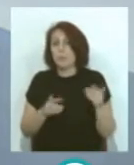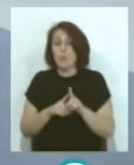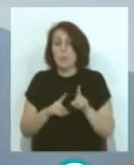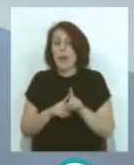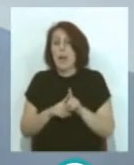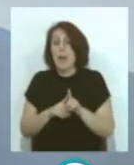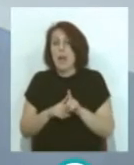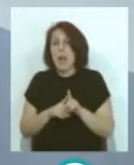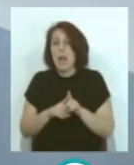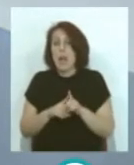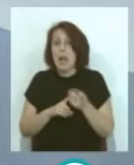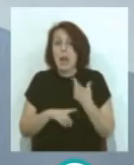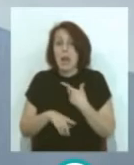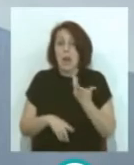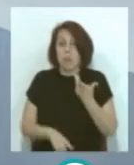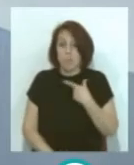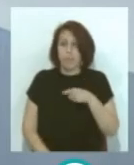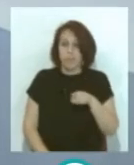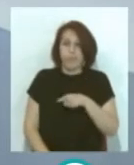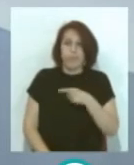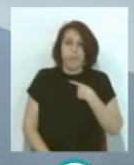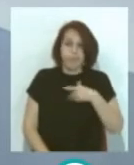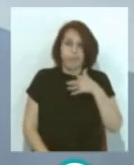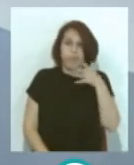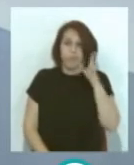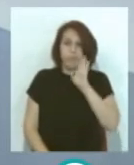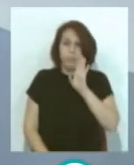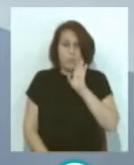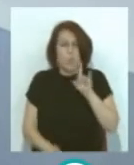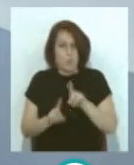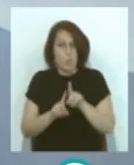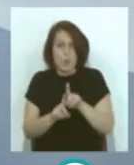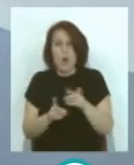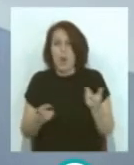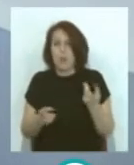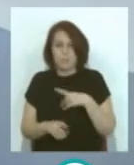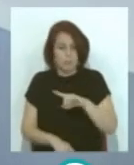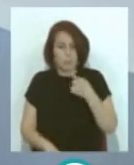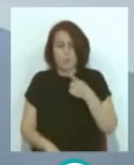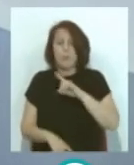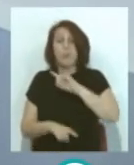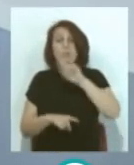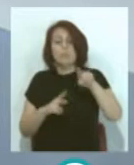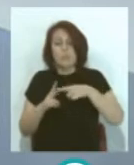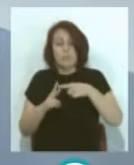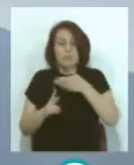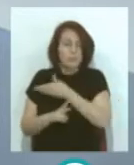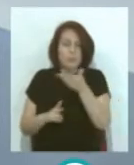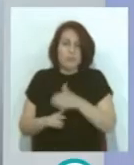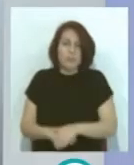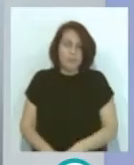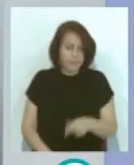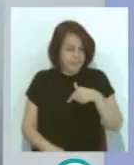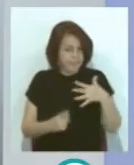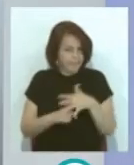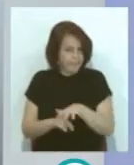comete una infracción de esa índole, también, es el primero. Y luego, a los otros, En este caso y en